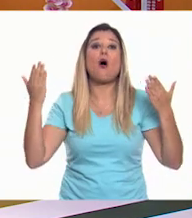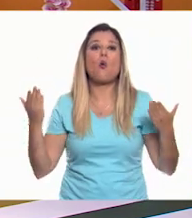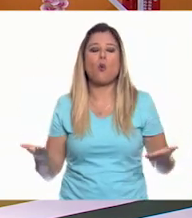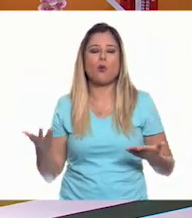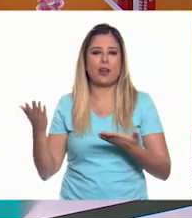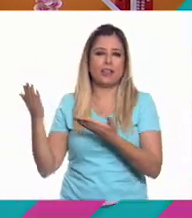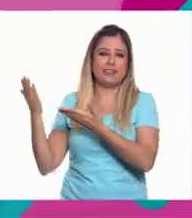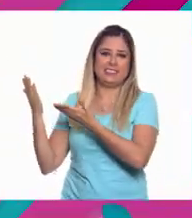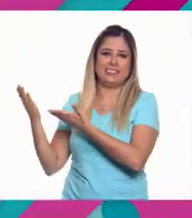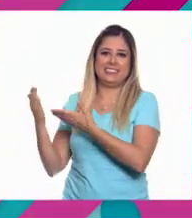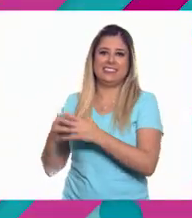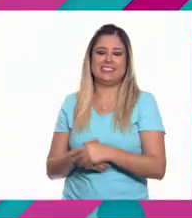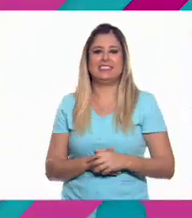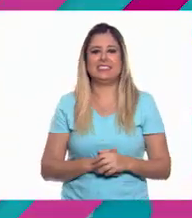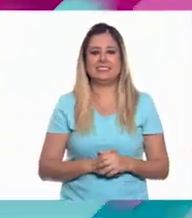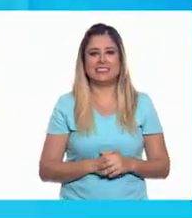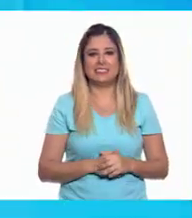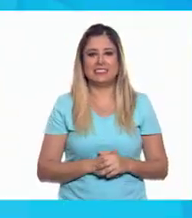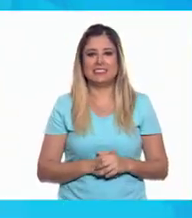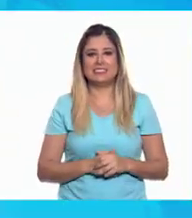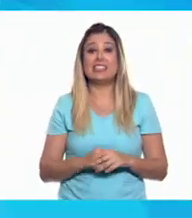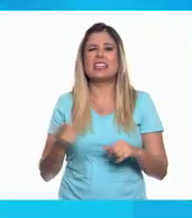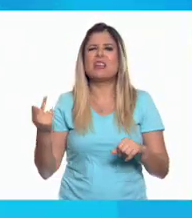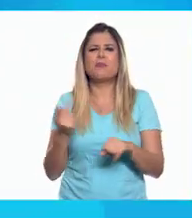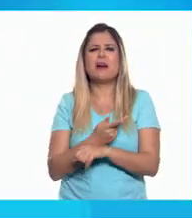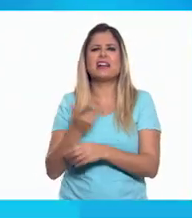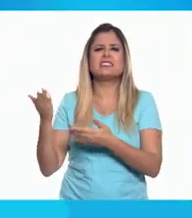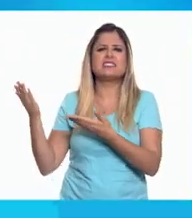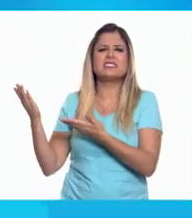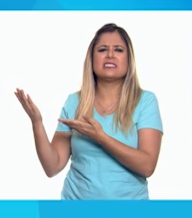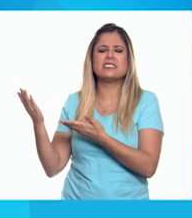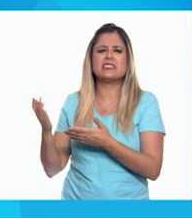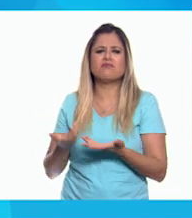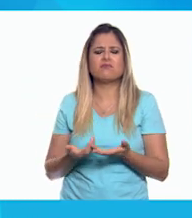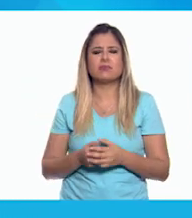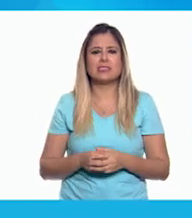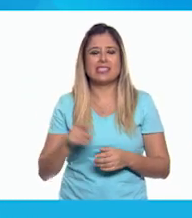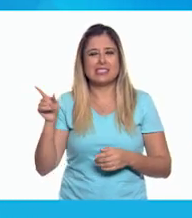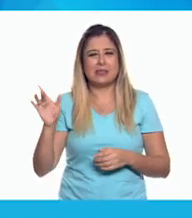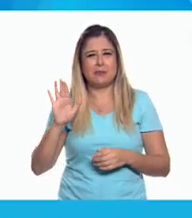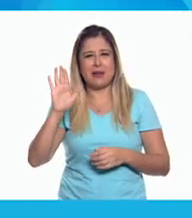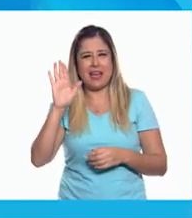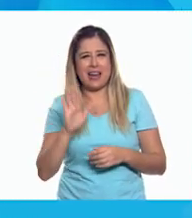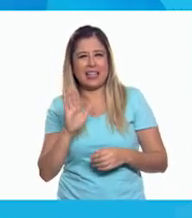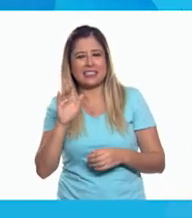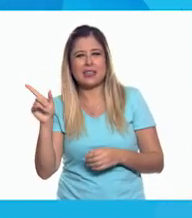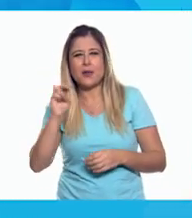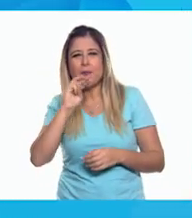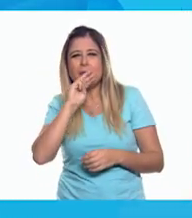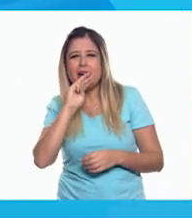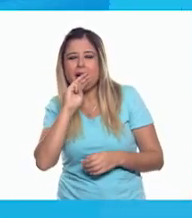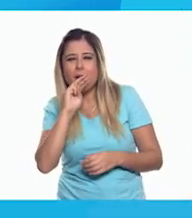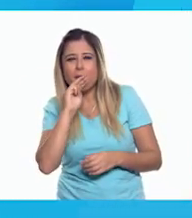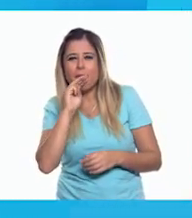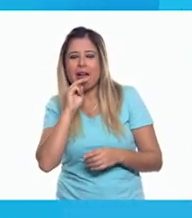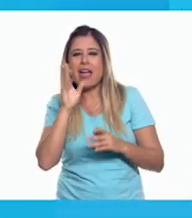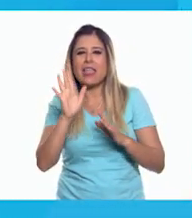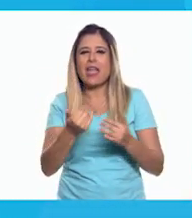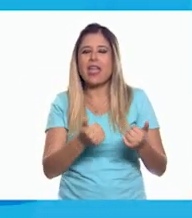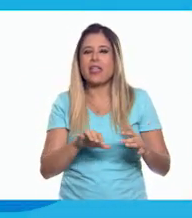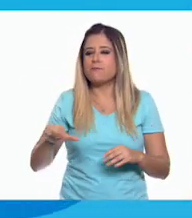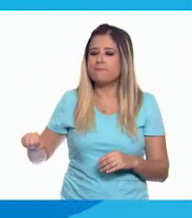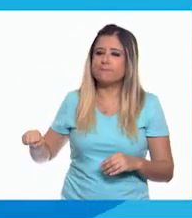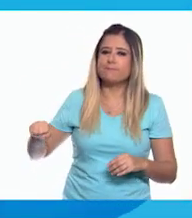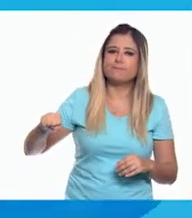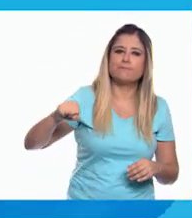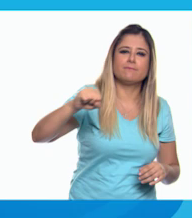Ahora. ¿Qué está pasando ahí, Eric? Aquí parece ser que exactamente su mamá lo está llevando a la